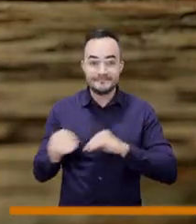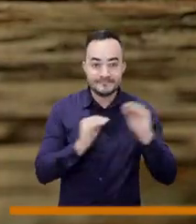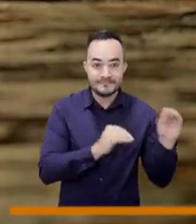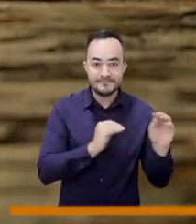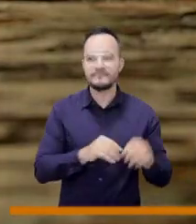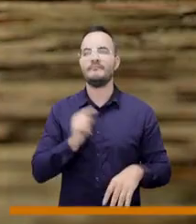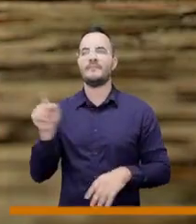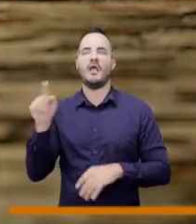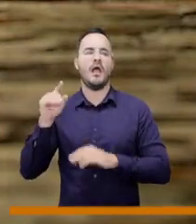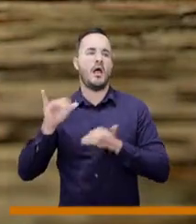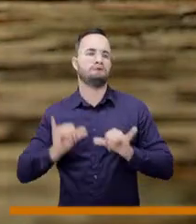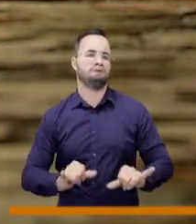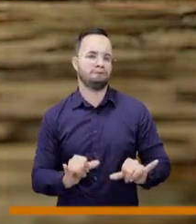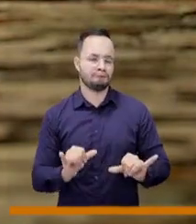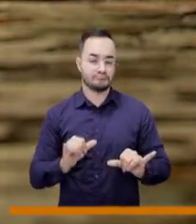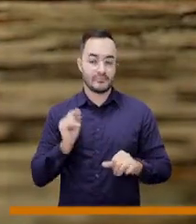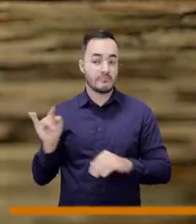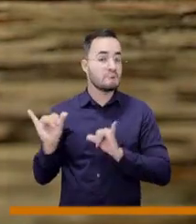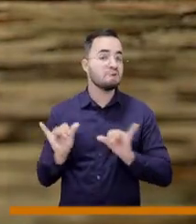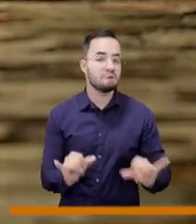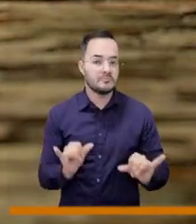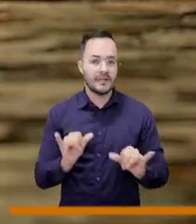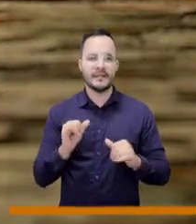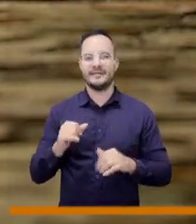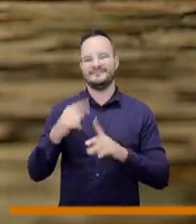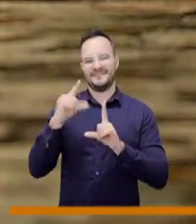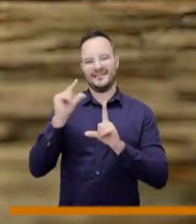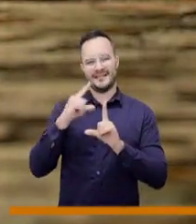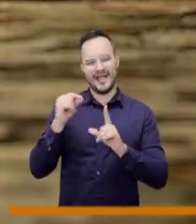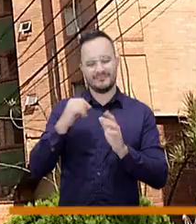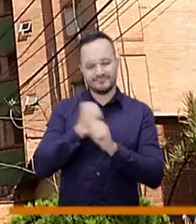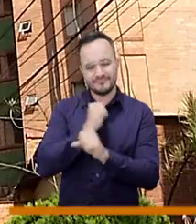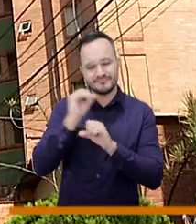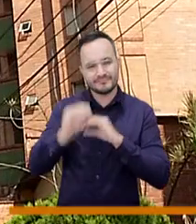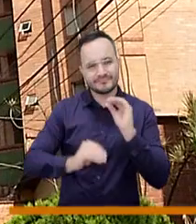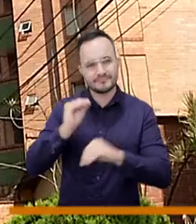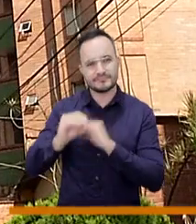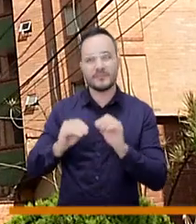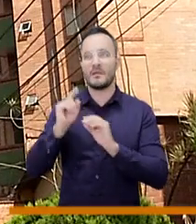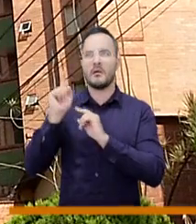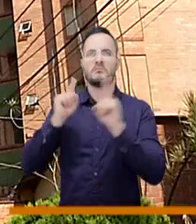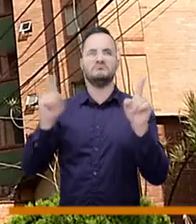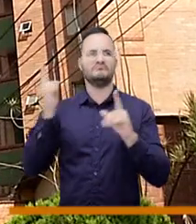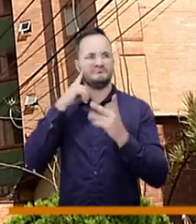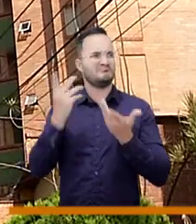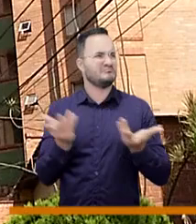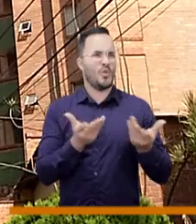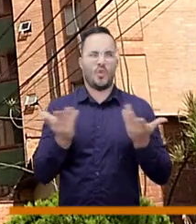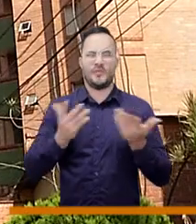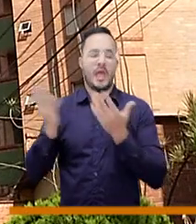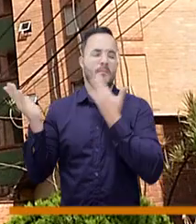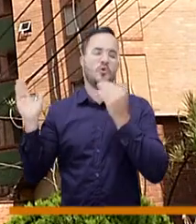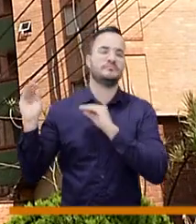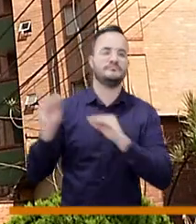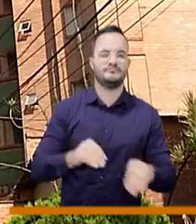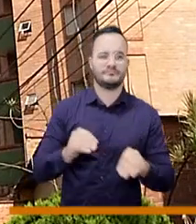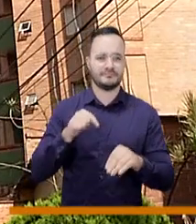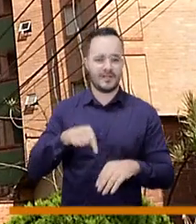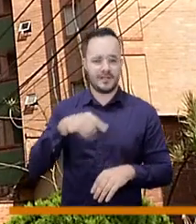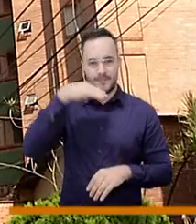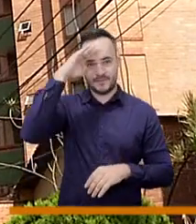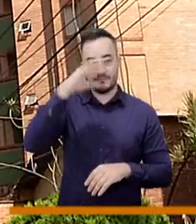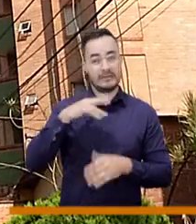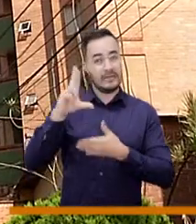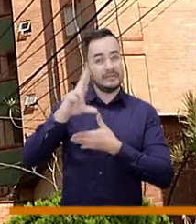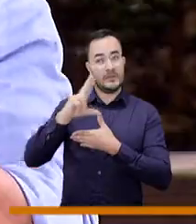estos nuevos habitantes, entre esos los nómadas digitales, que eso ha hecho Medellín es en Latinoamérica